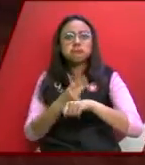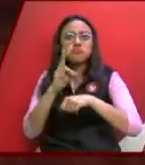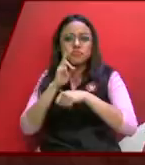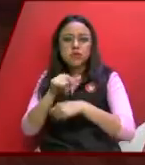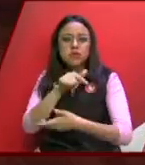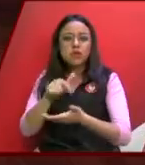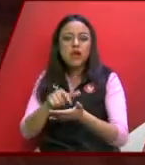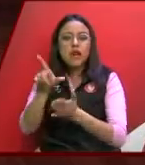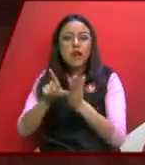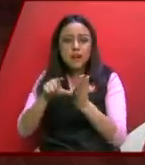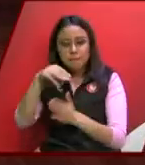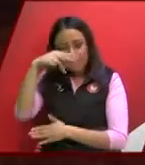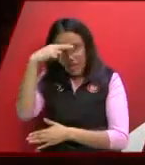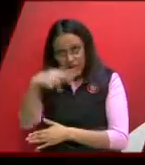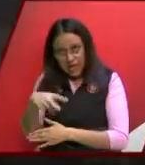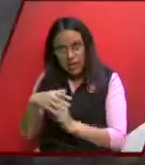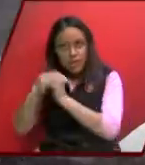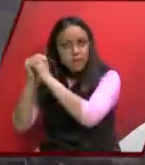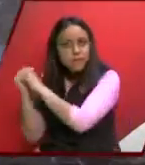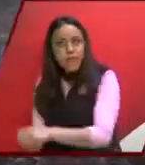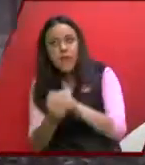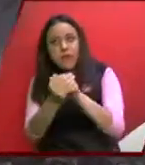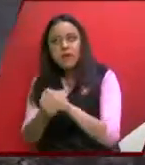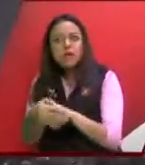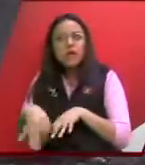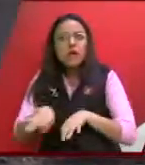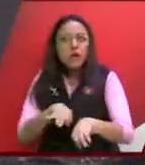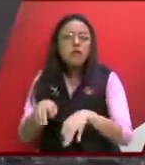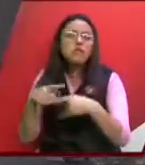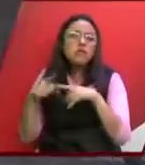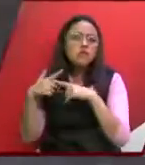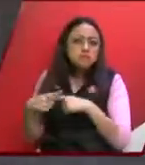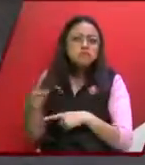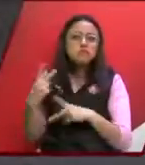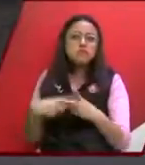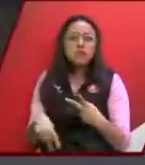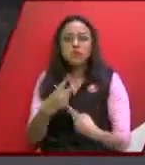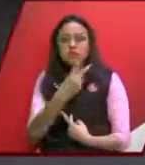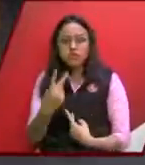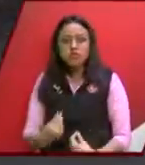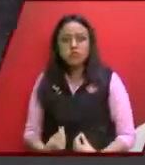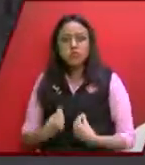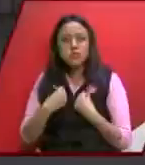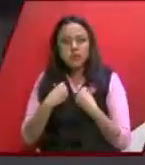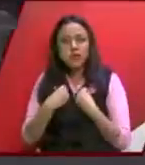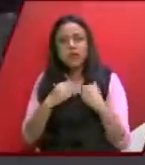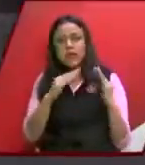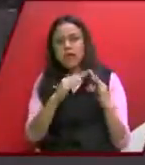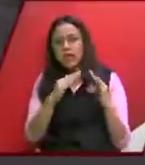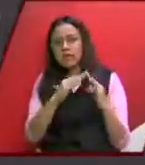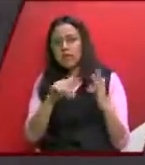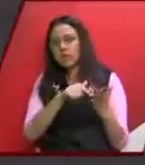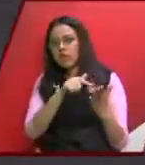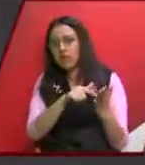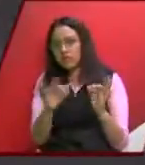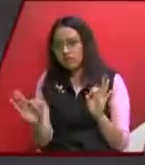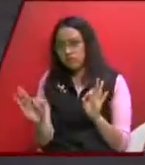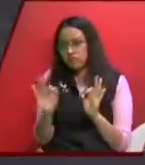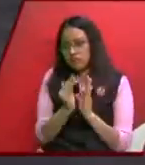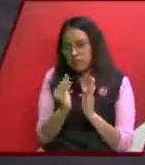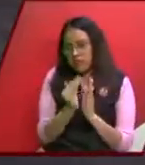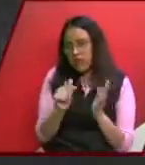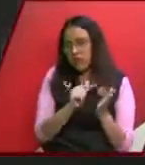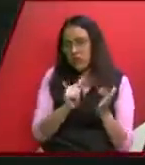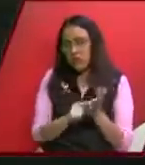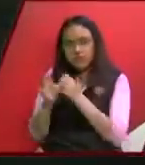la Liga México de Béisbol. Como parte de su trabajo, les ofrecieron vivir a él y a su familia en una casa ubicada justo al lado del campo de